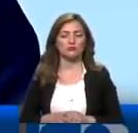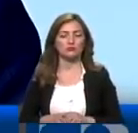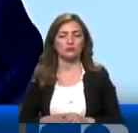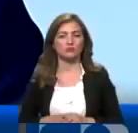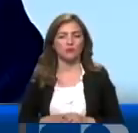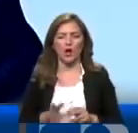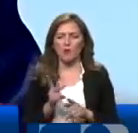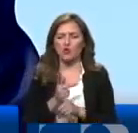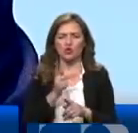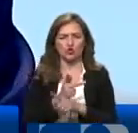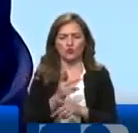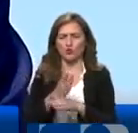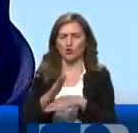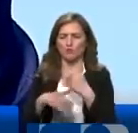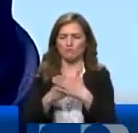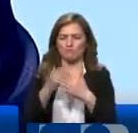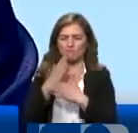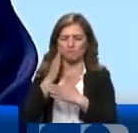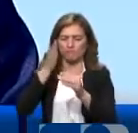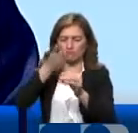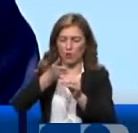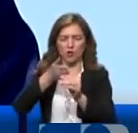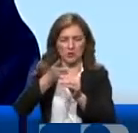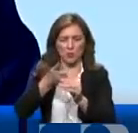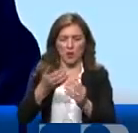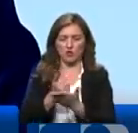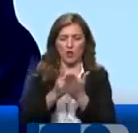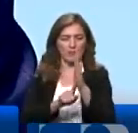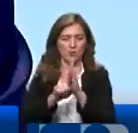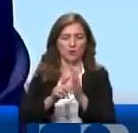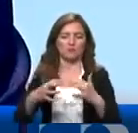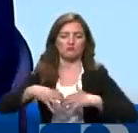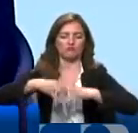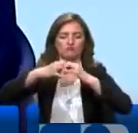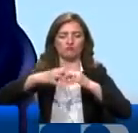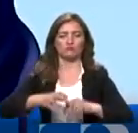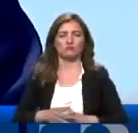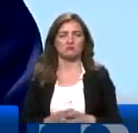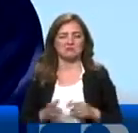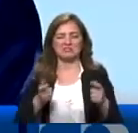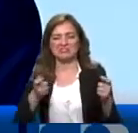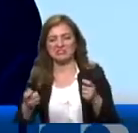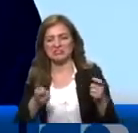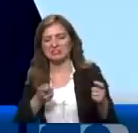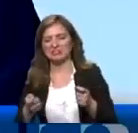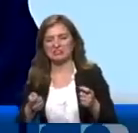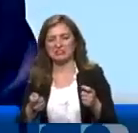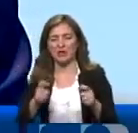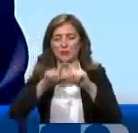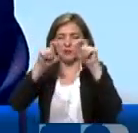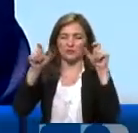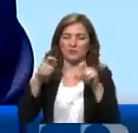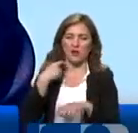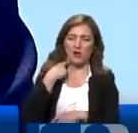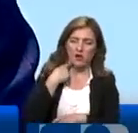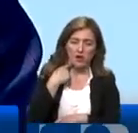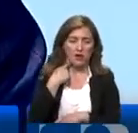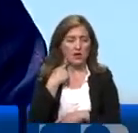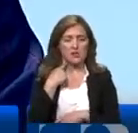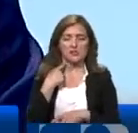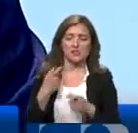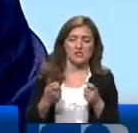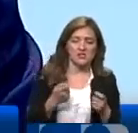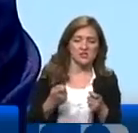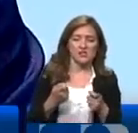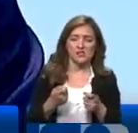sectores productivos, que es lo que se necesita. Quitar esas regulaciones asfixiantes que al empresario y que a los sectores